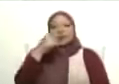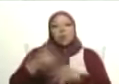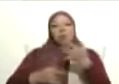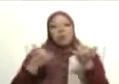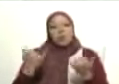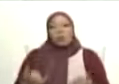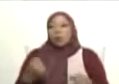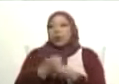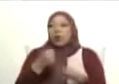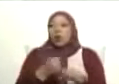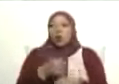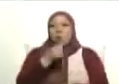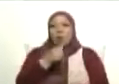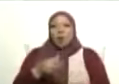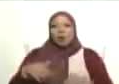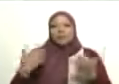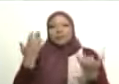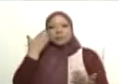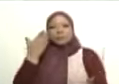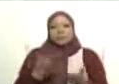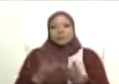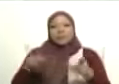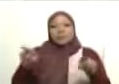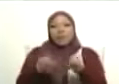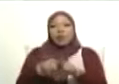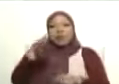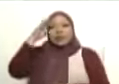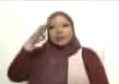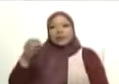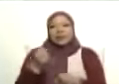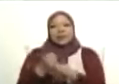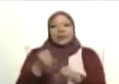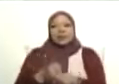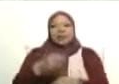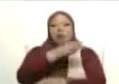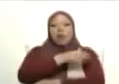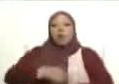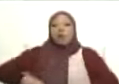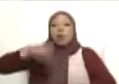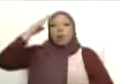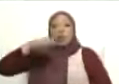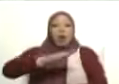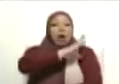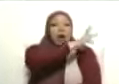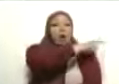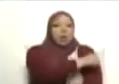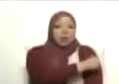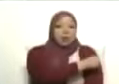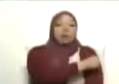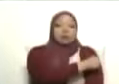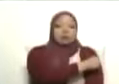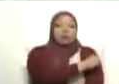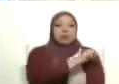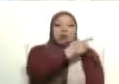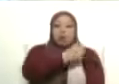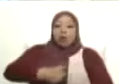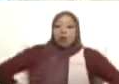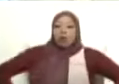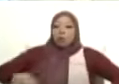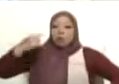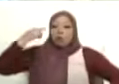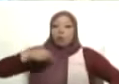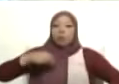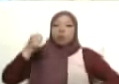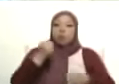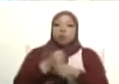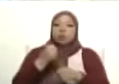dar la palabra al general en jefe, Domingo Hernández Lares, comandante estratégico operacional de la Fuerza Armada Nacional Bolivariana. Adelante,